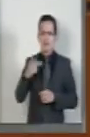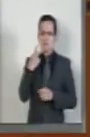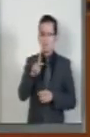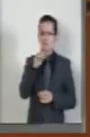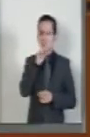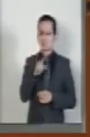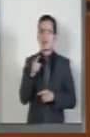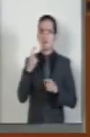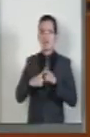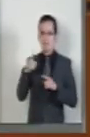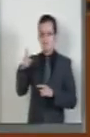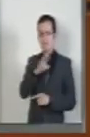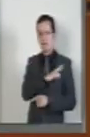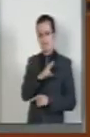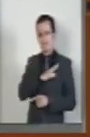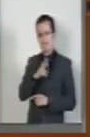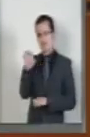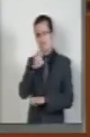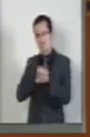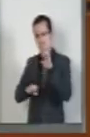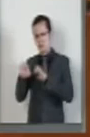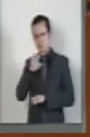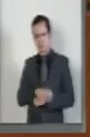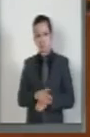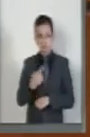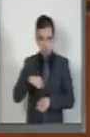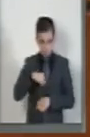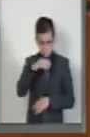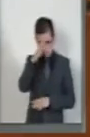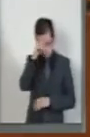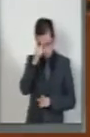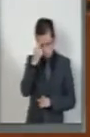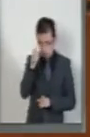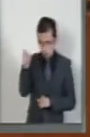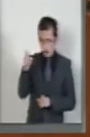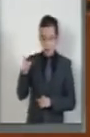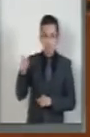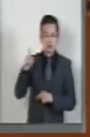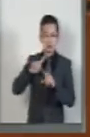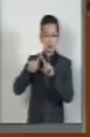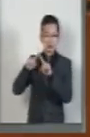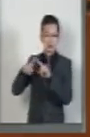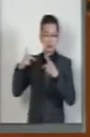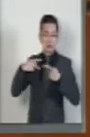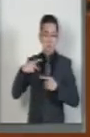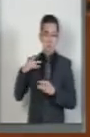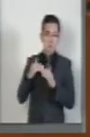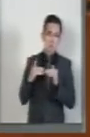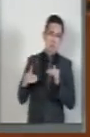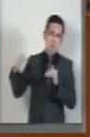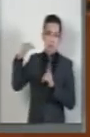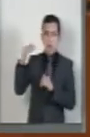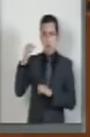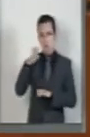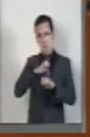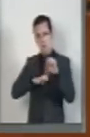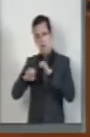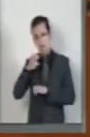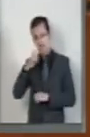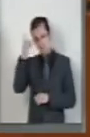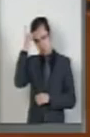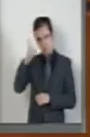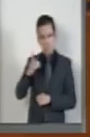no estamos de acuerdo en dejar fuera a los grandes oligarcas en la articulación de